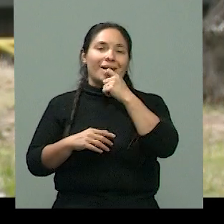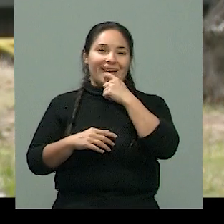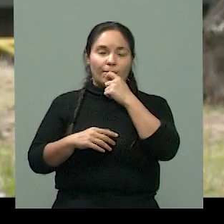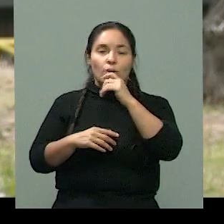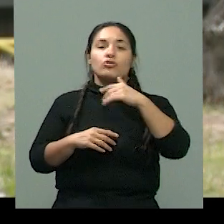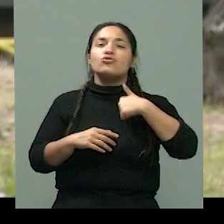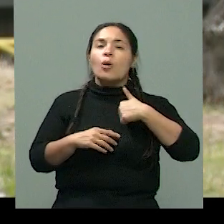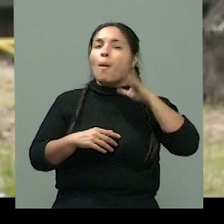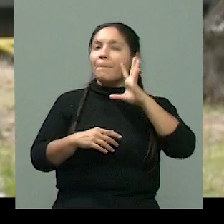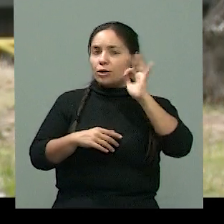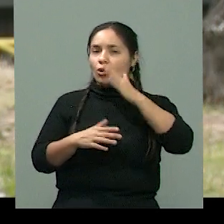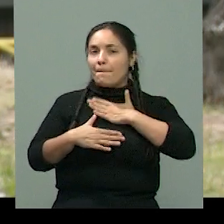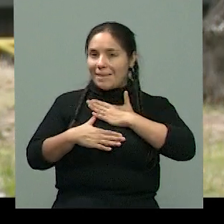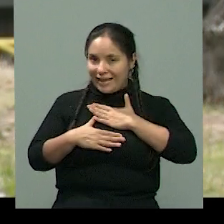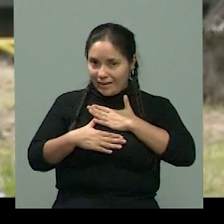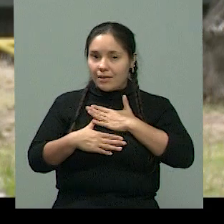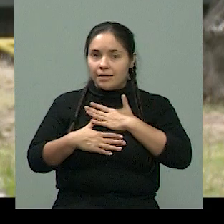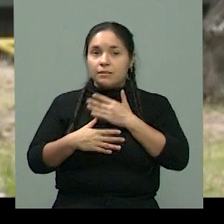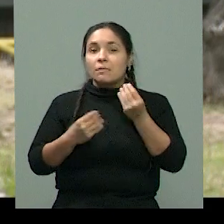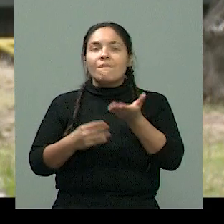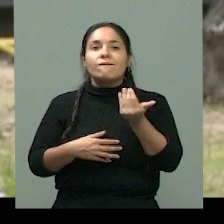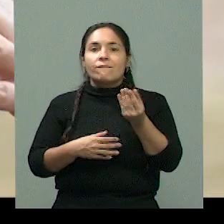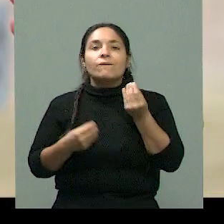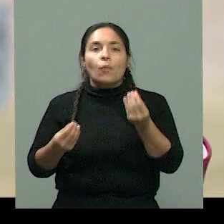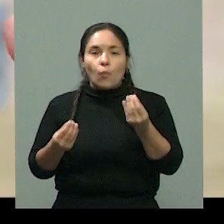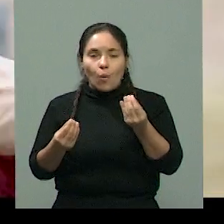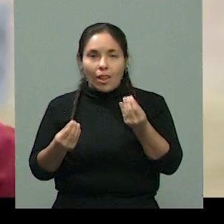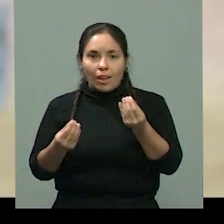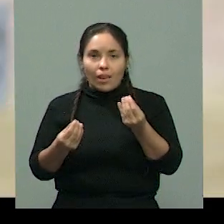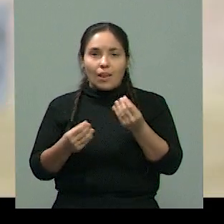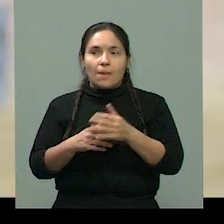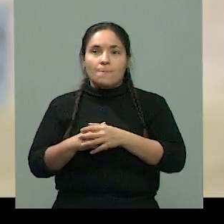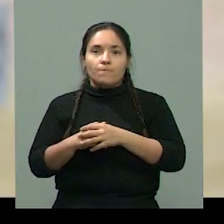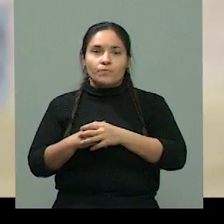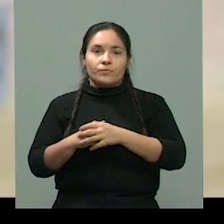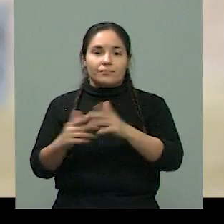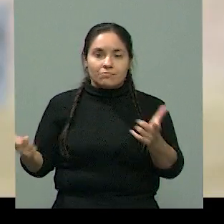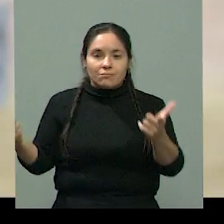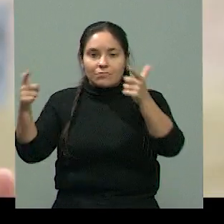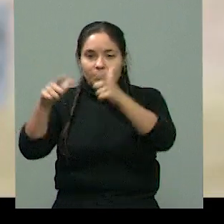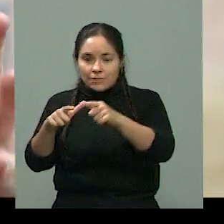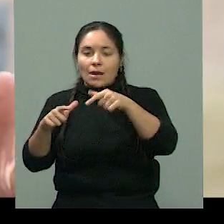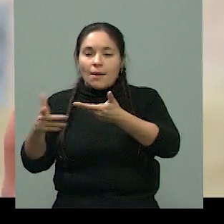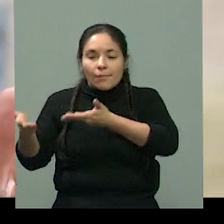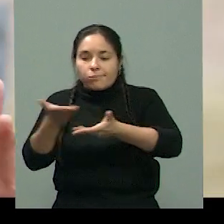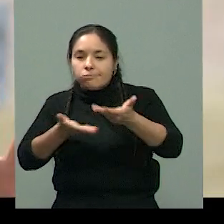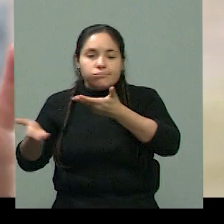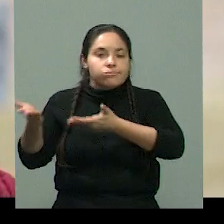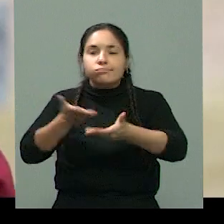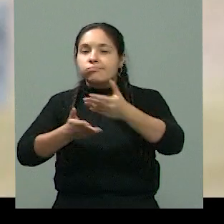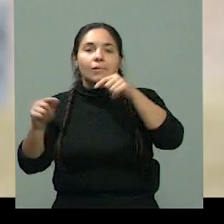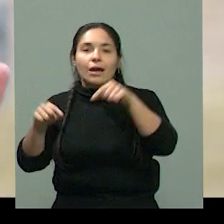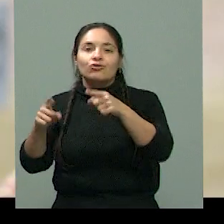sí creo yo es que lo que está faltando son espacios de diálogo, de debate